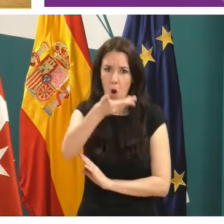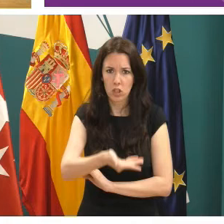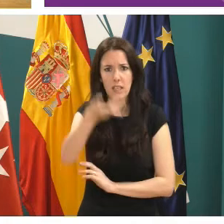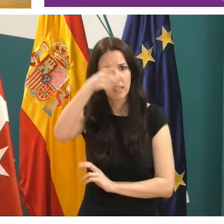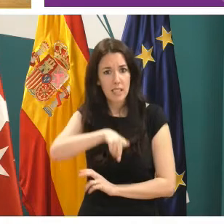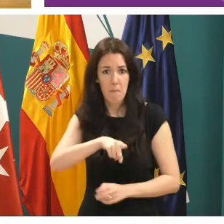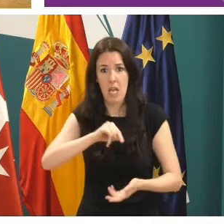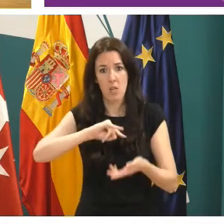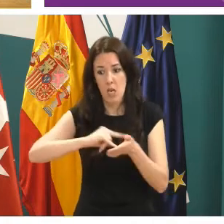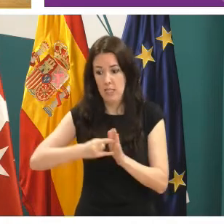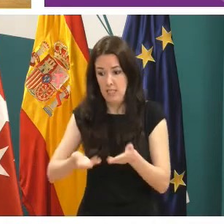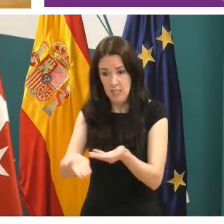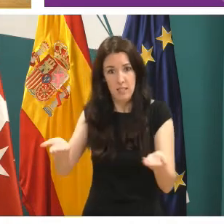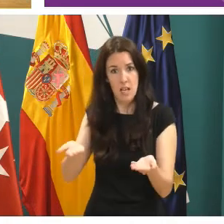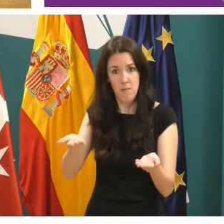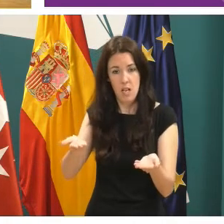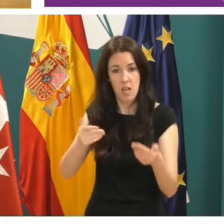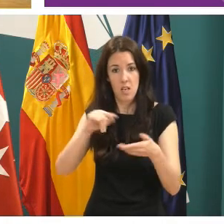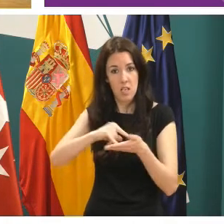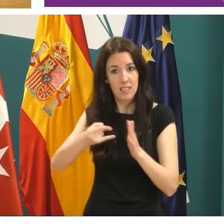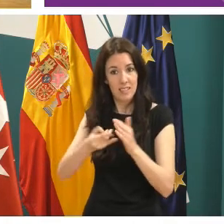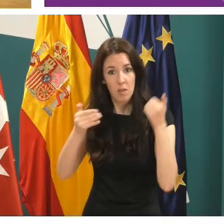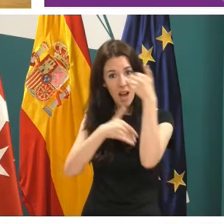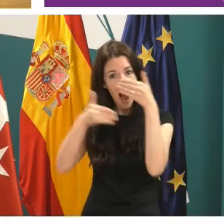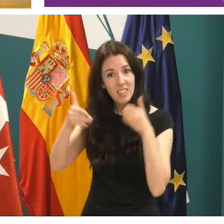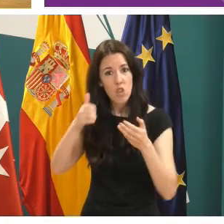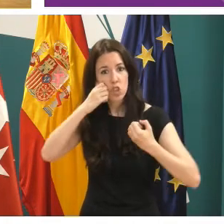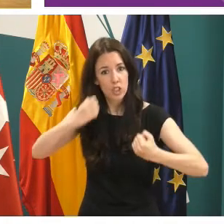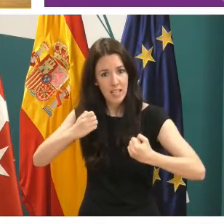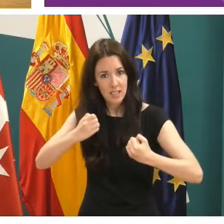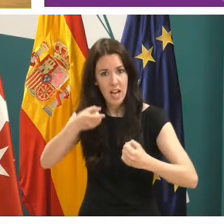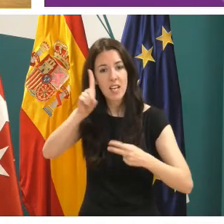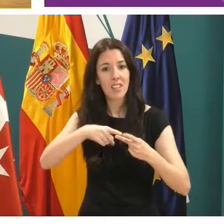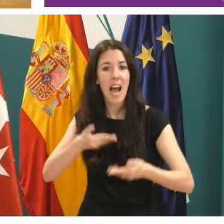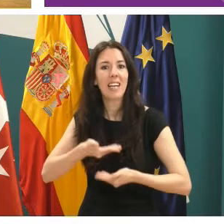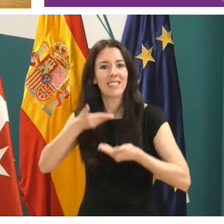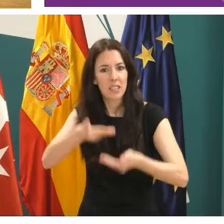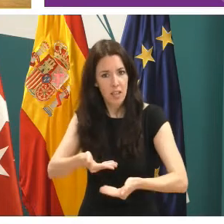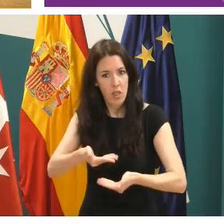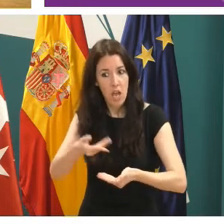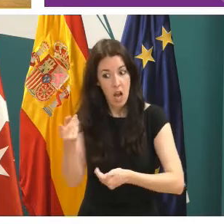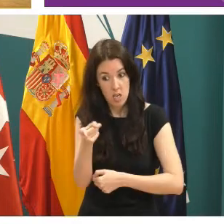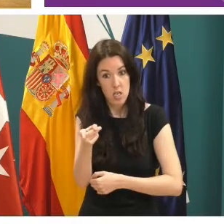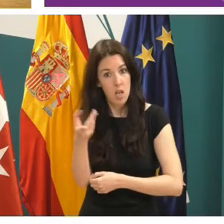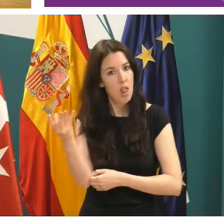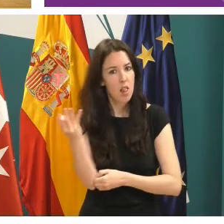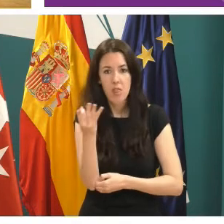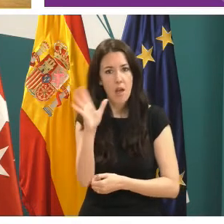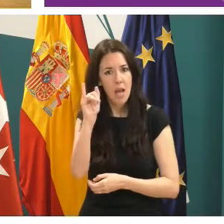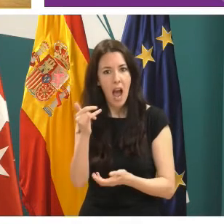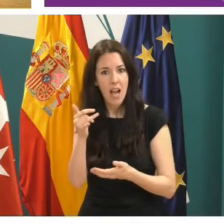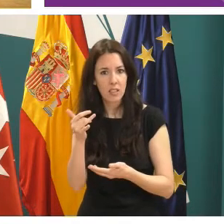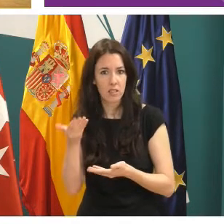el sistema de la atención sanitaria, de la atención asistencial, tenga una